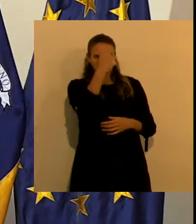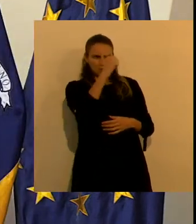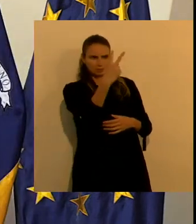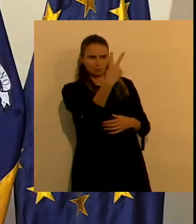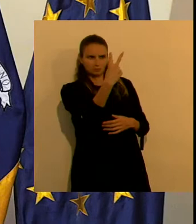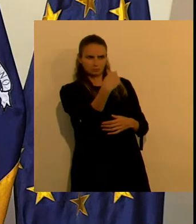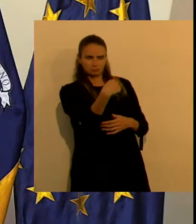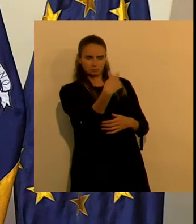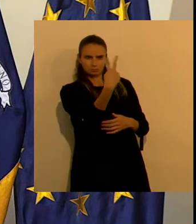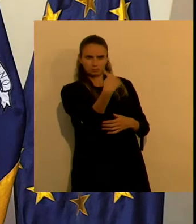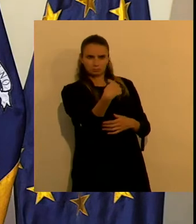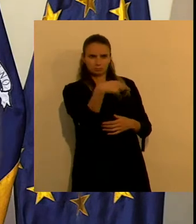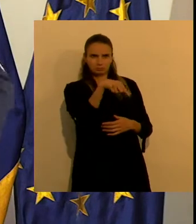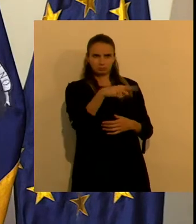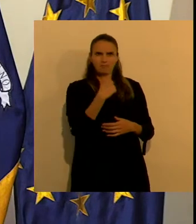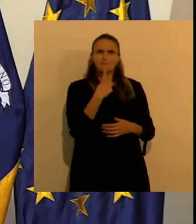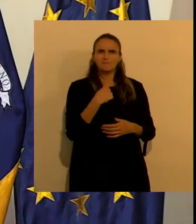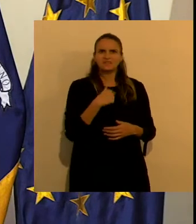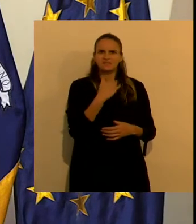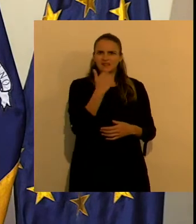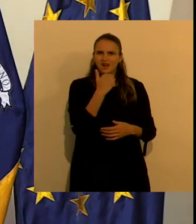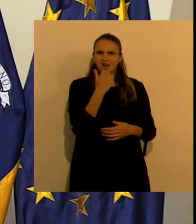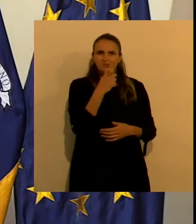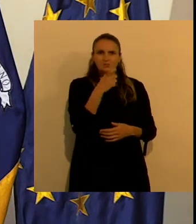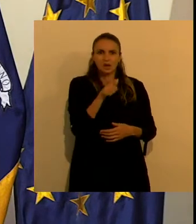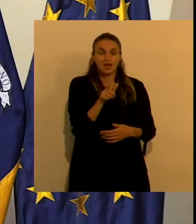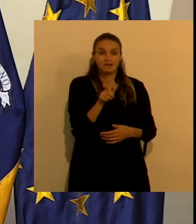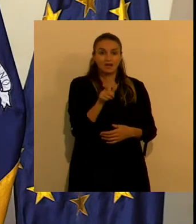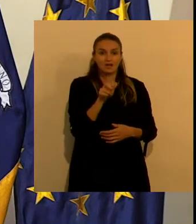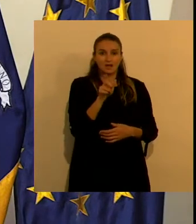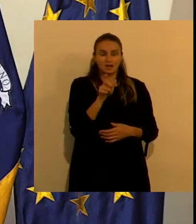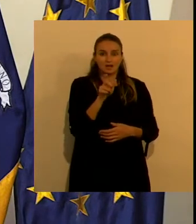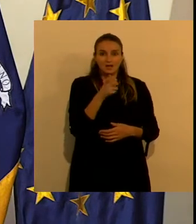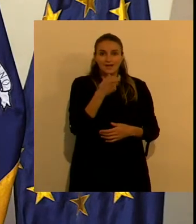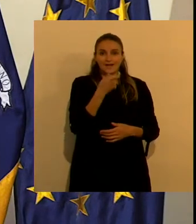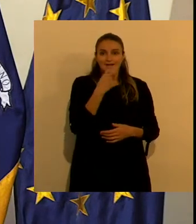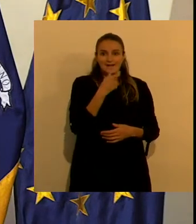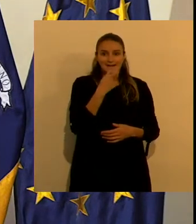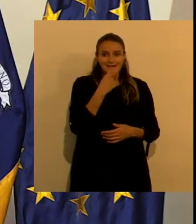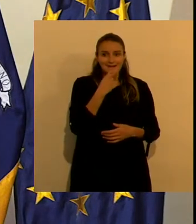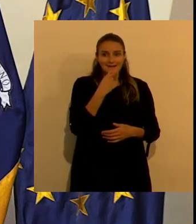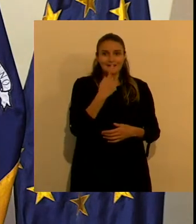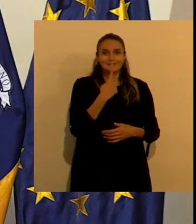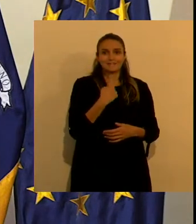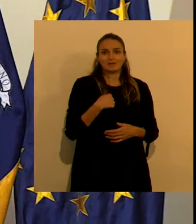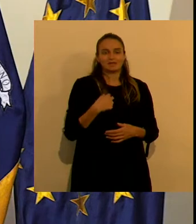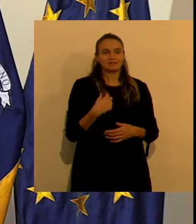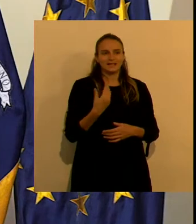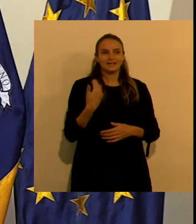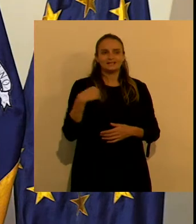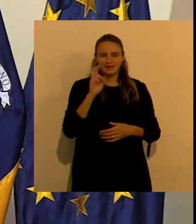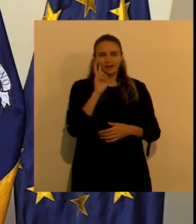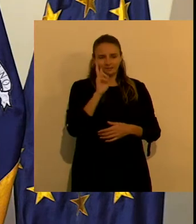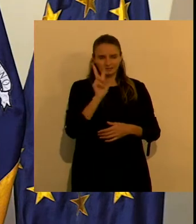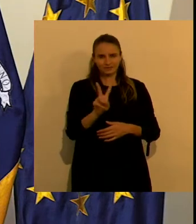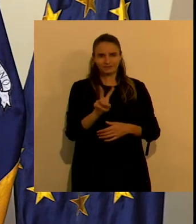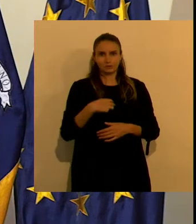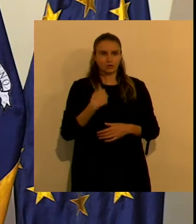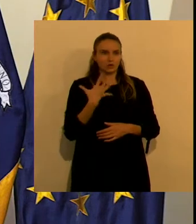we already met, ya te he visto, literalmente, ¿no? Con lo cual en ese momento yo me quedé completamente